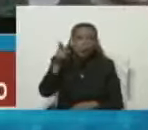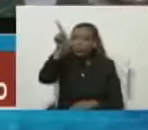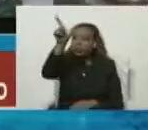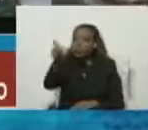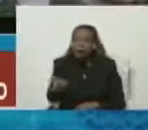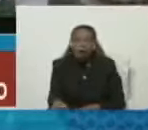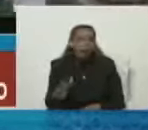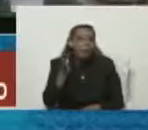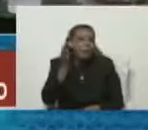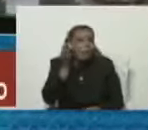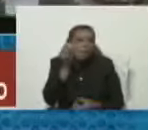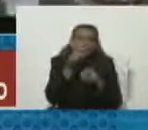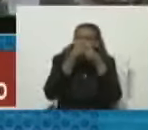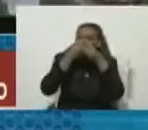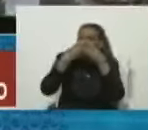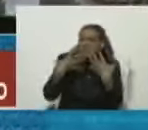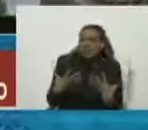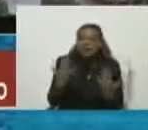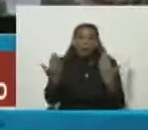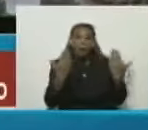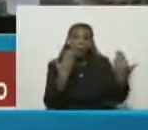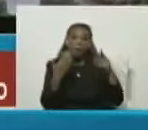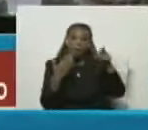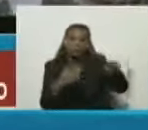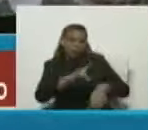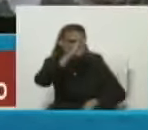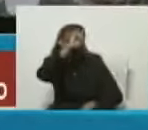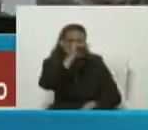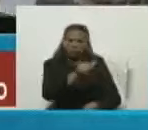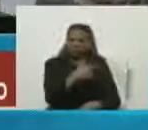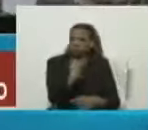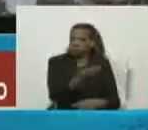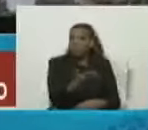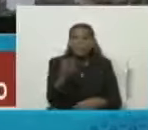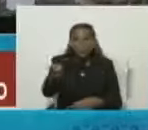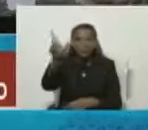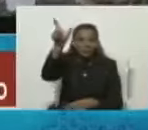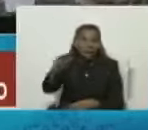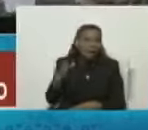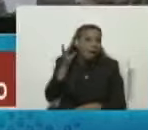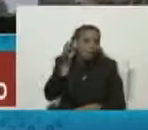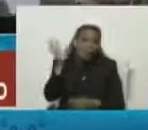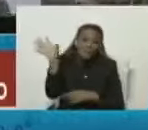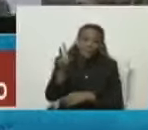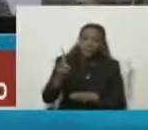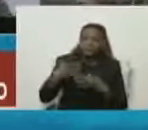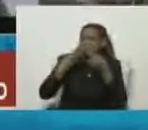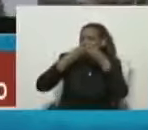ustedes son una belleza. Ustedes sí son bellas.